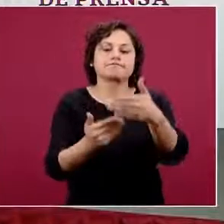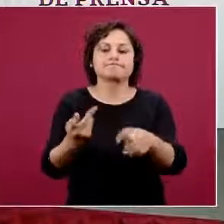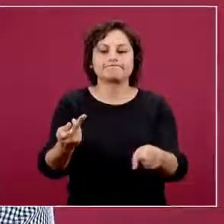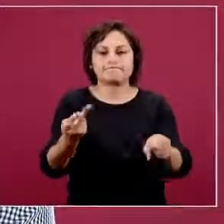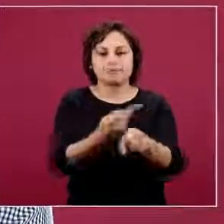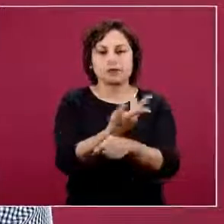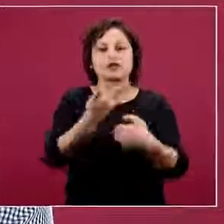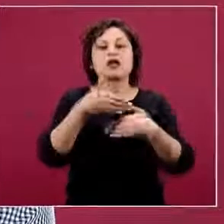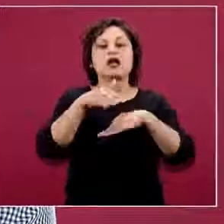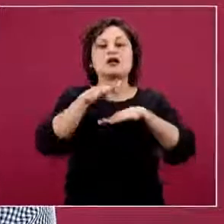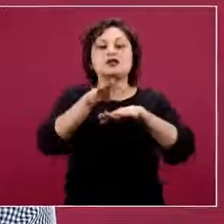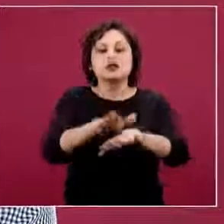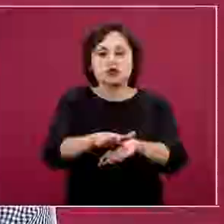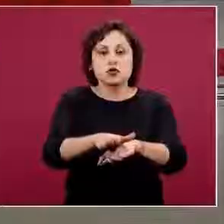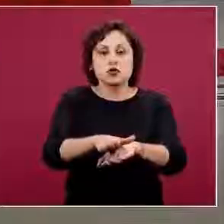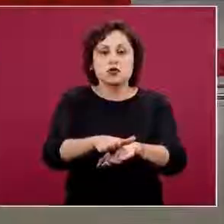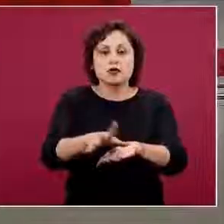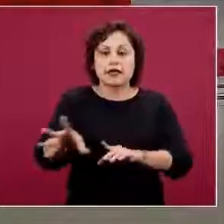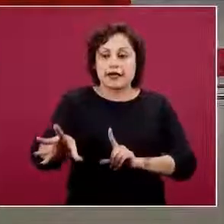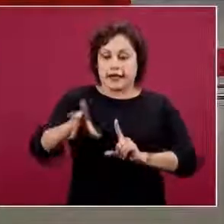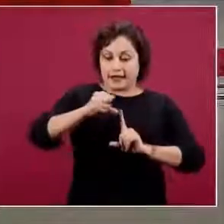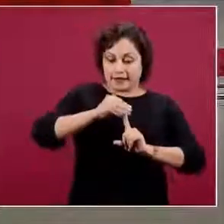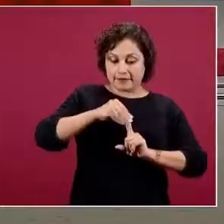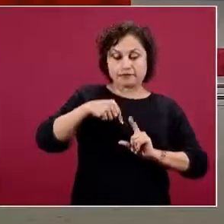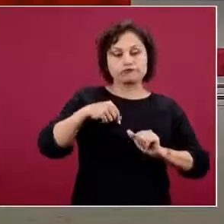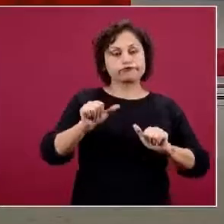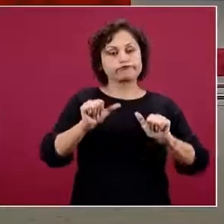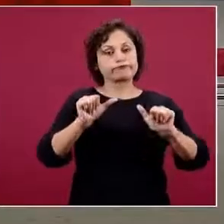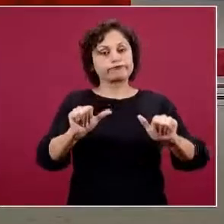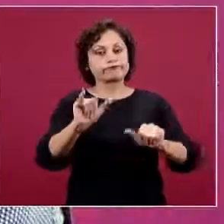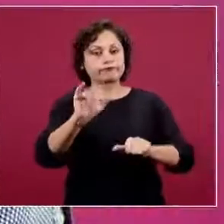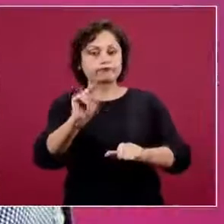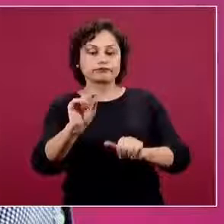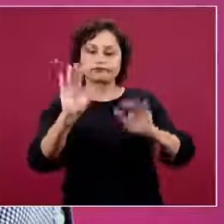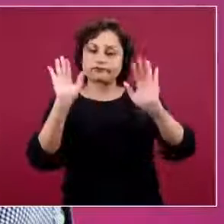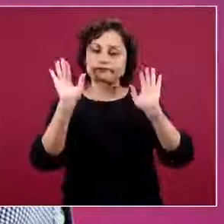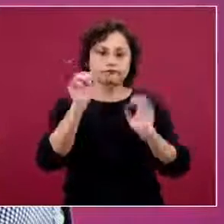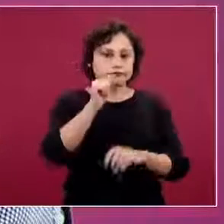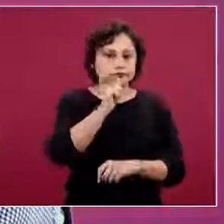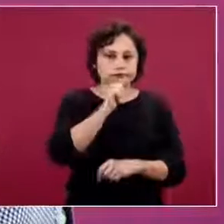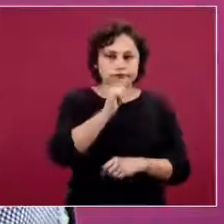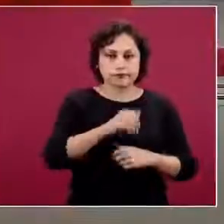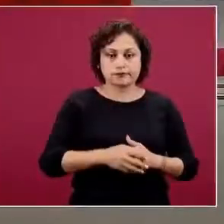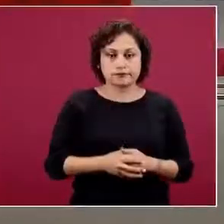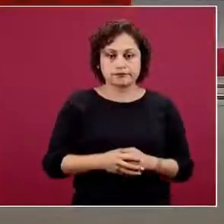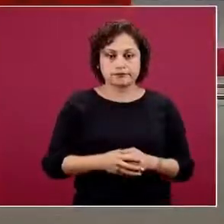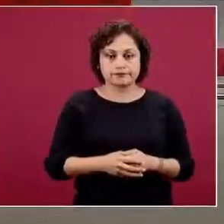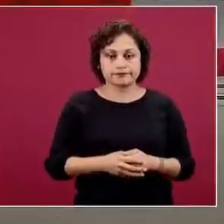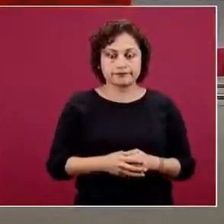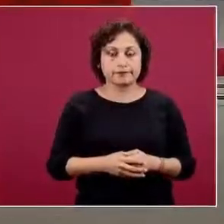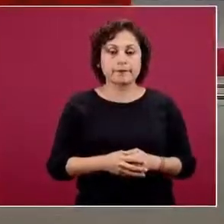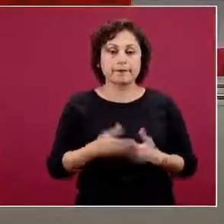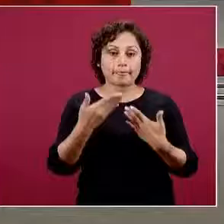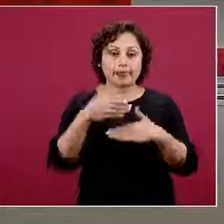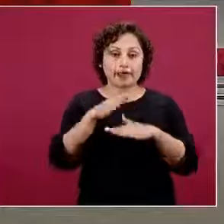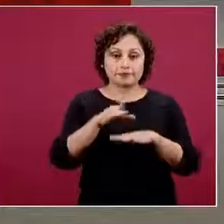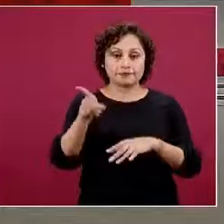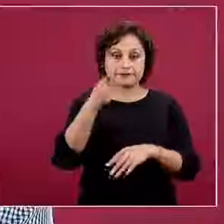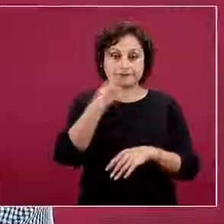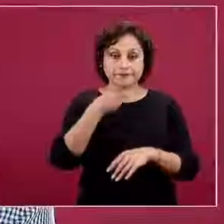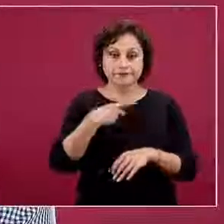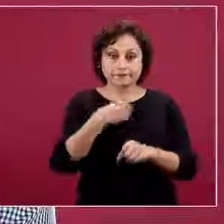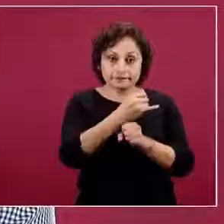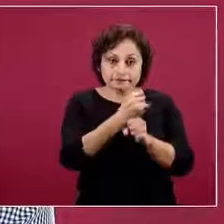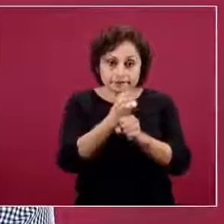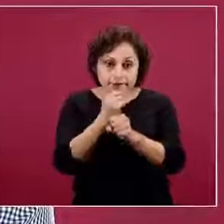a la inmunidad que genera la persona contra el virus y por lo mismo contra la enfermedad. En el caso de los ensayos,